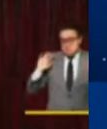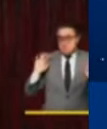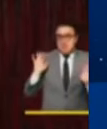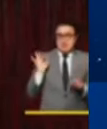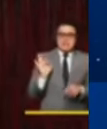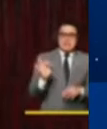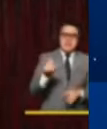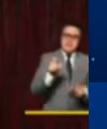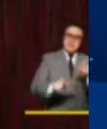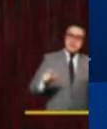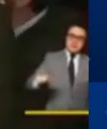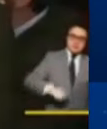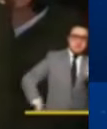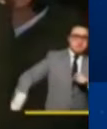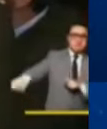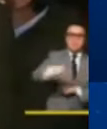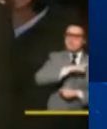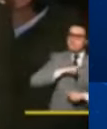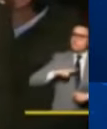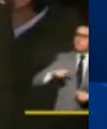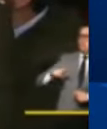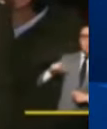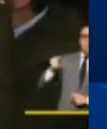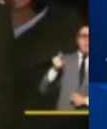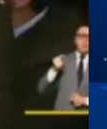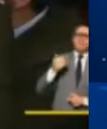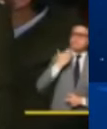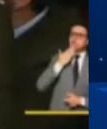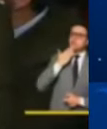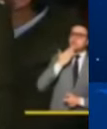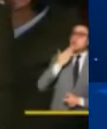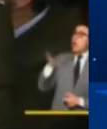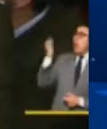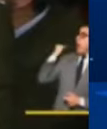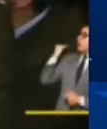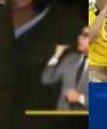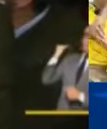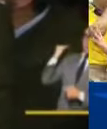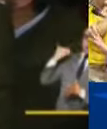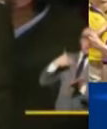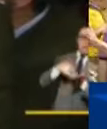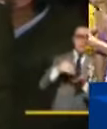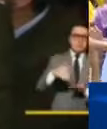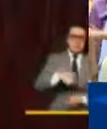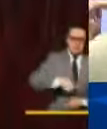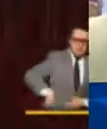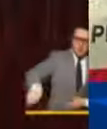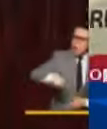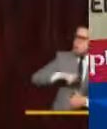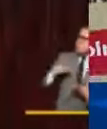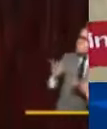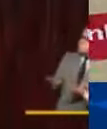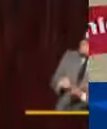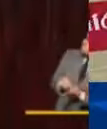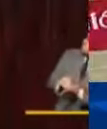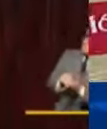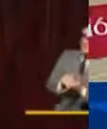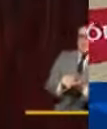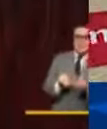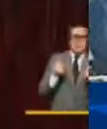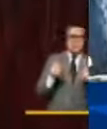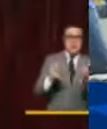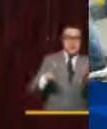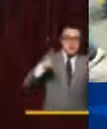que saliendo de los privilegios no quieren perderlos. Pero las fuerzas volcánicas de la